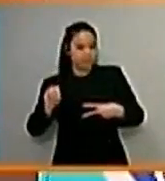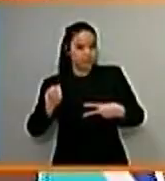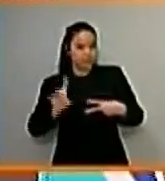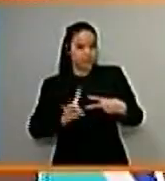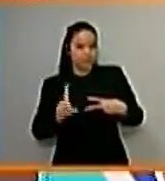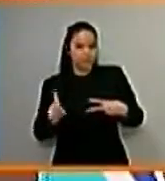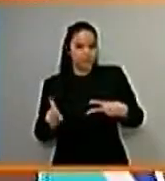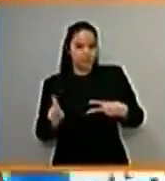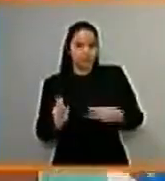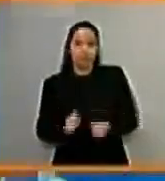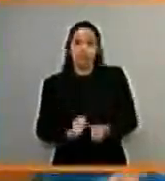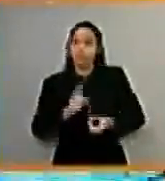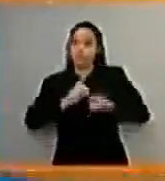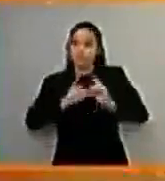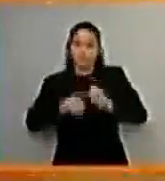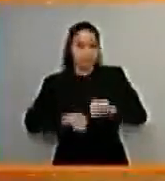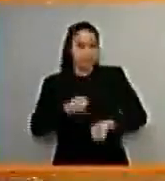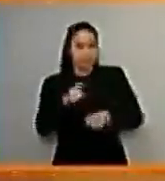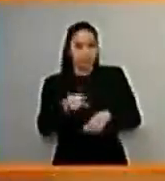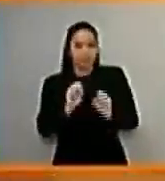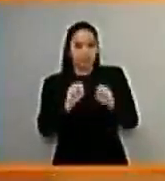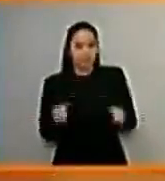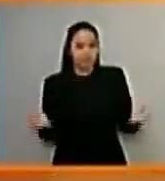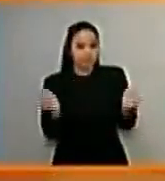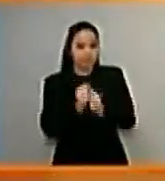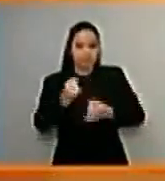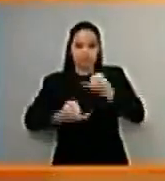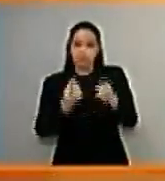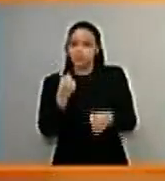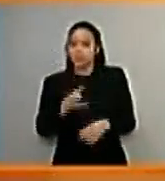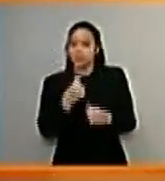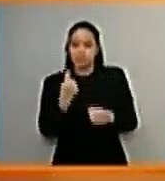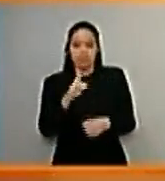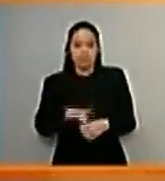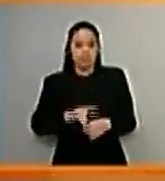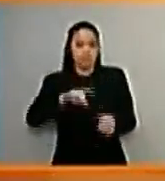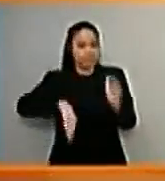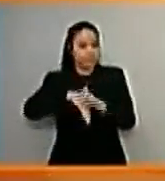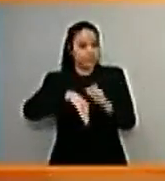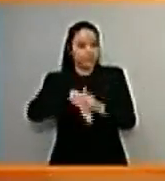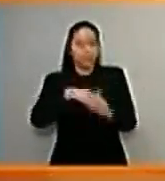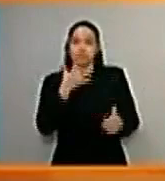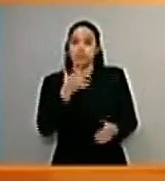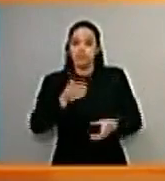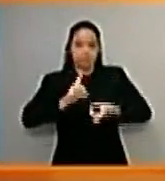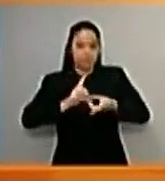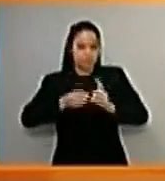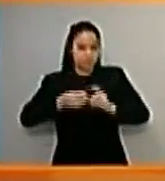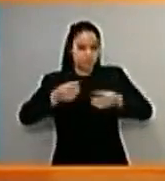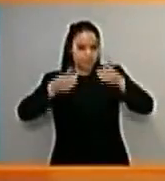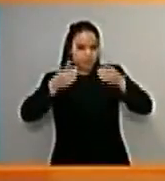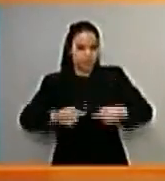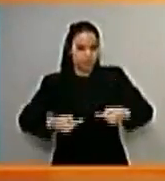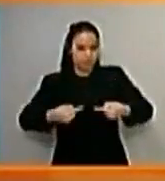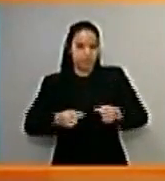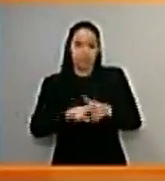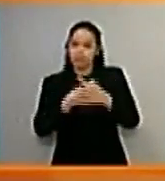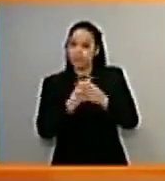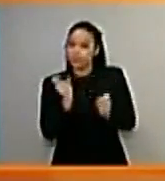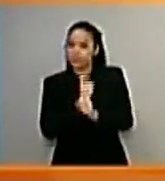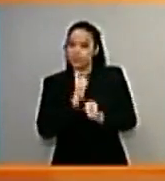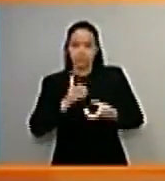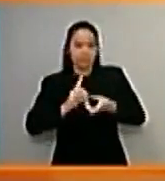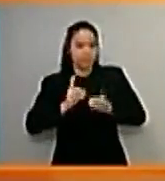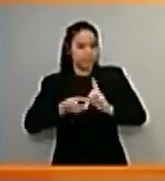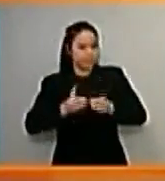81. Con Apostemos vos podés ser parte del juego, solo eliges tus partidos favoritos, tu apuesta y comienzas a ganar porque con Apostemos